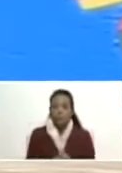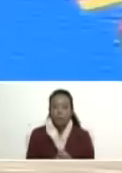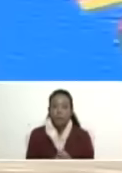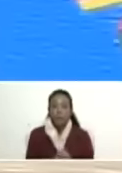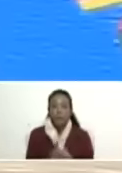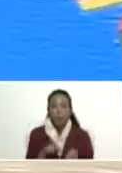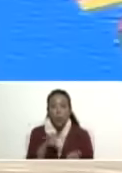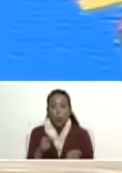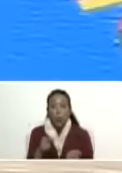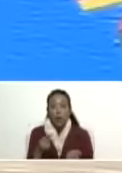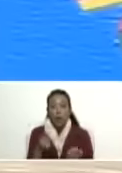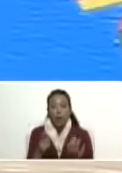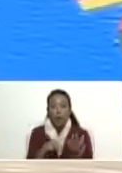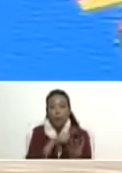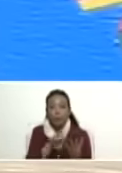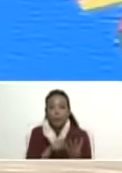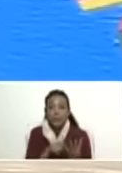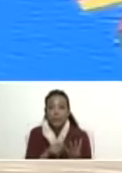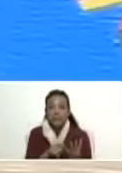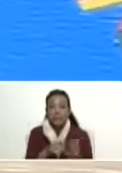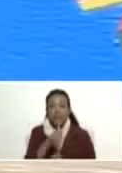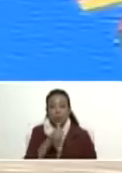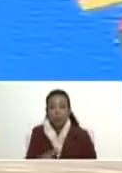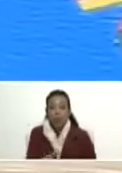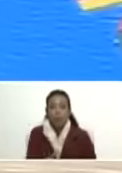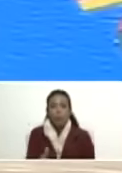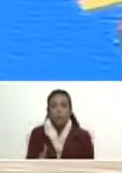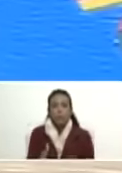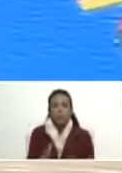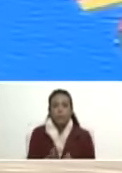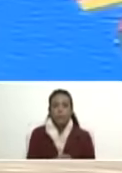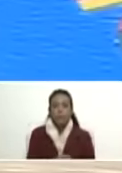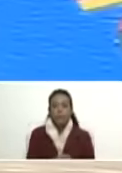Luego del despertar, de la denuncia de Malet Prevot,